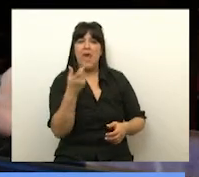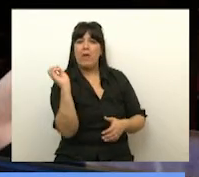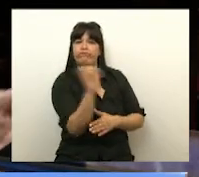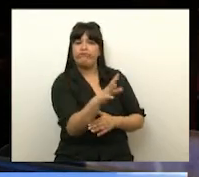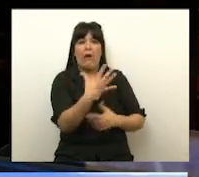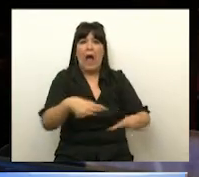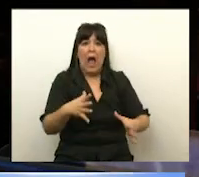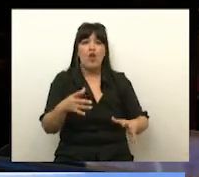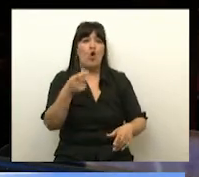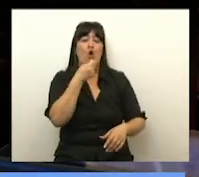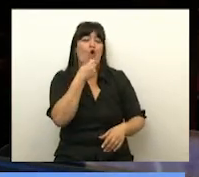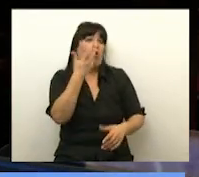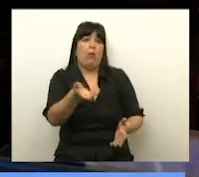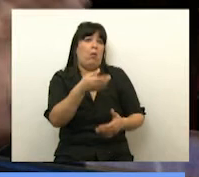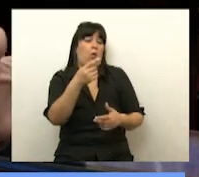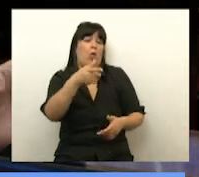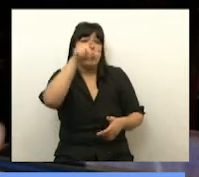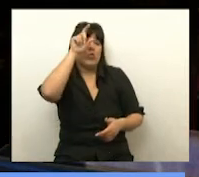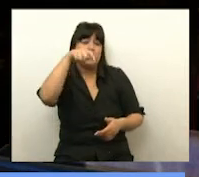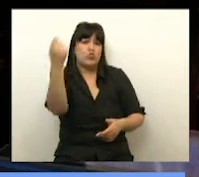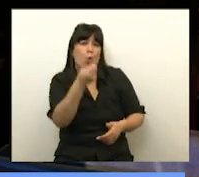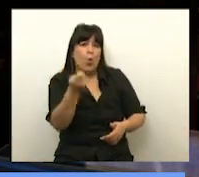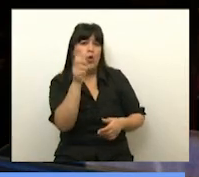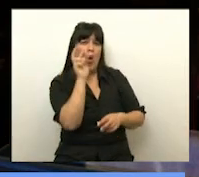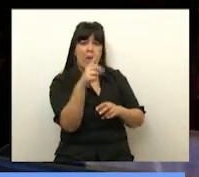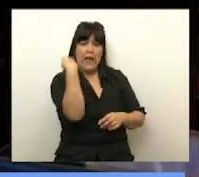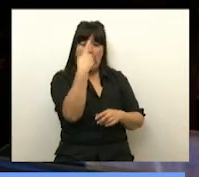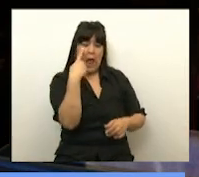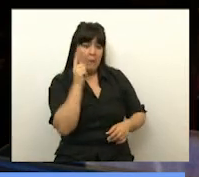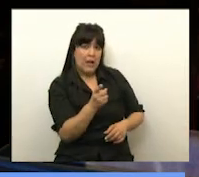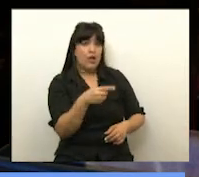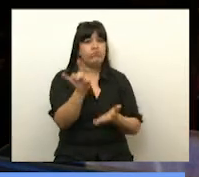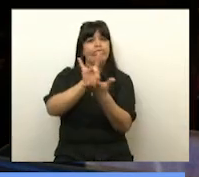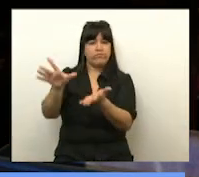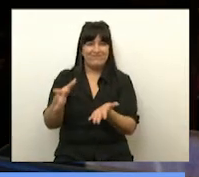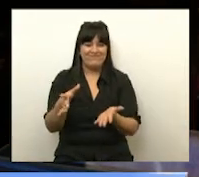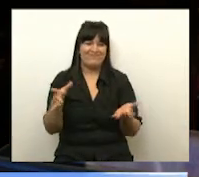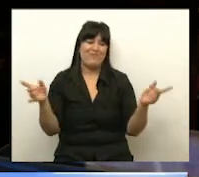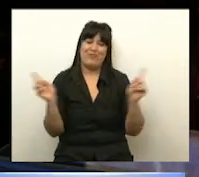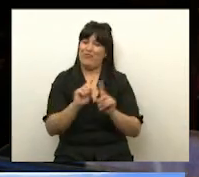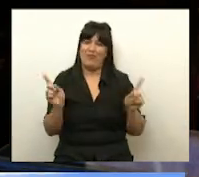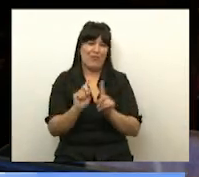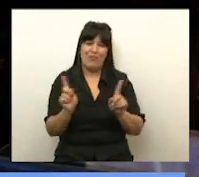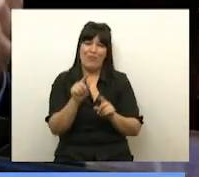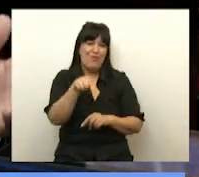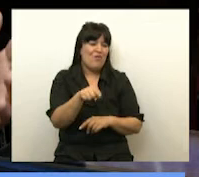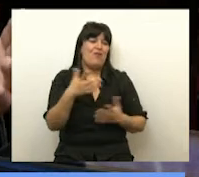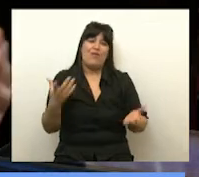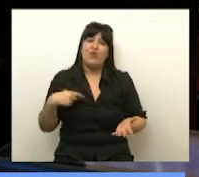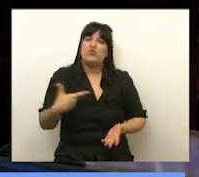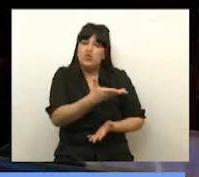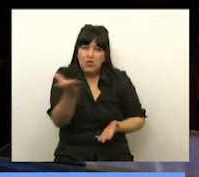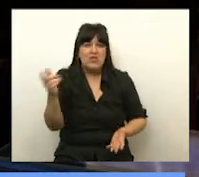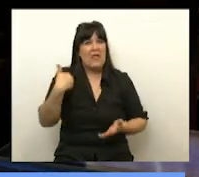peligroso. Lo peligroso está en otro lado, no tenemos que confundirnos. Creo que la sociedad argentina ha dado muestras de